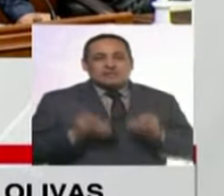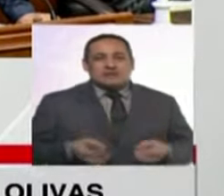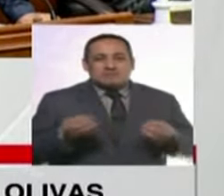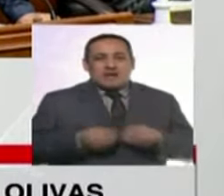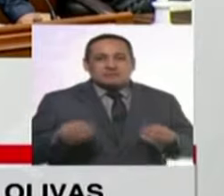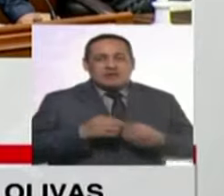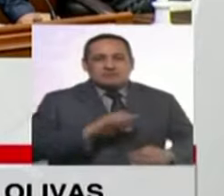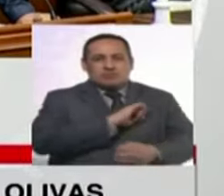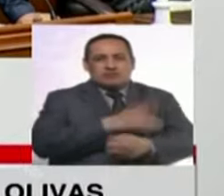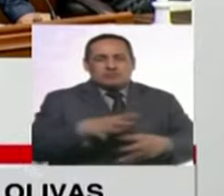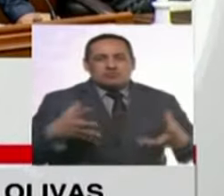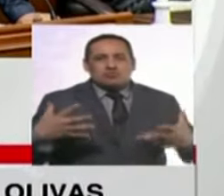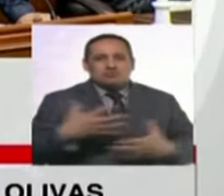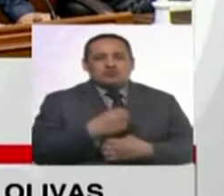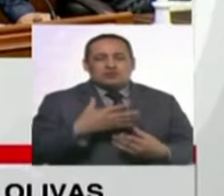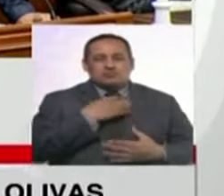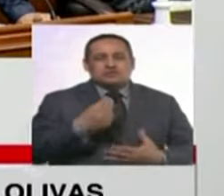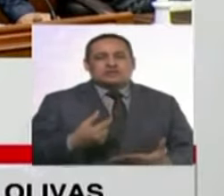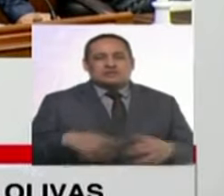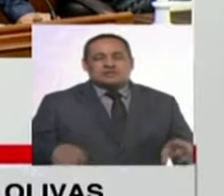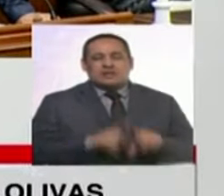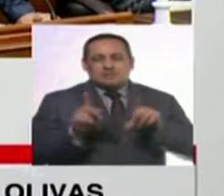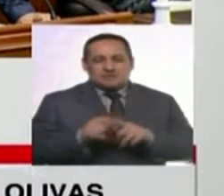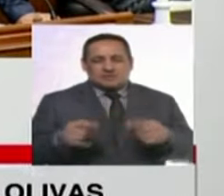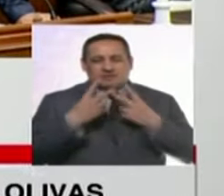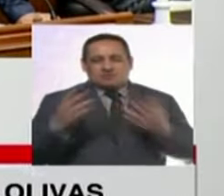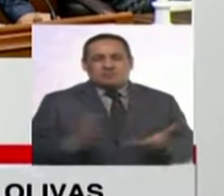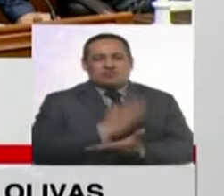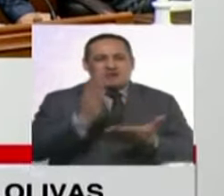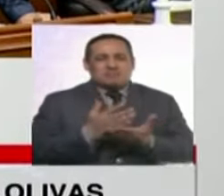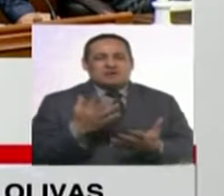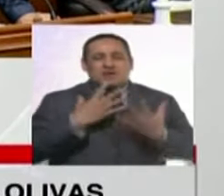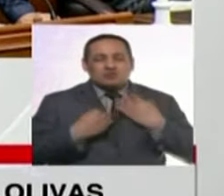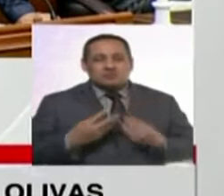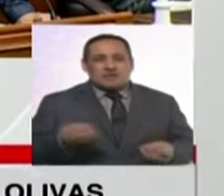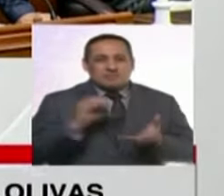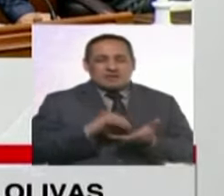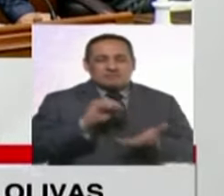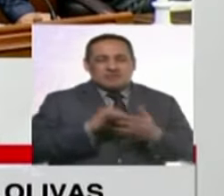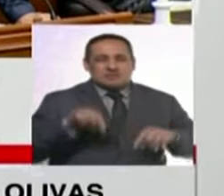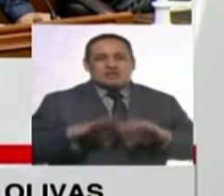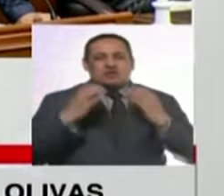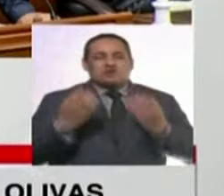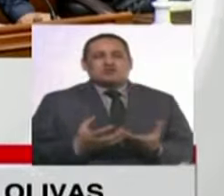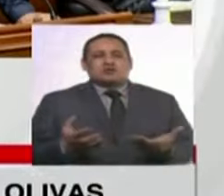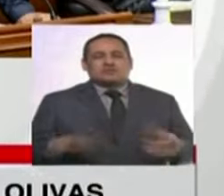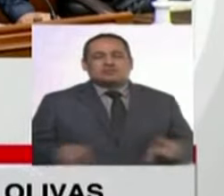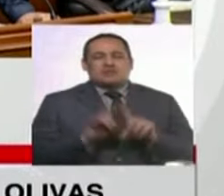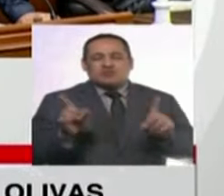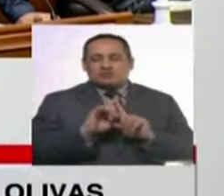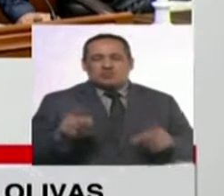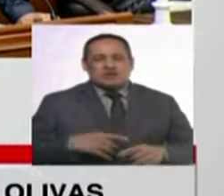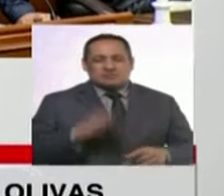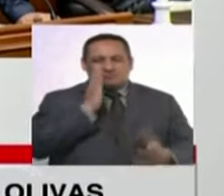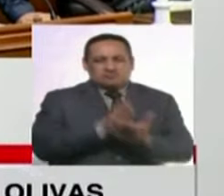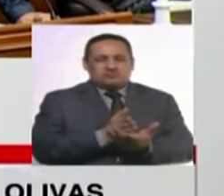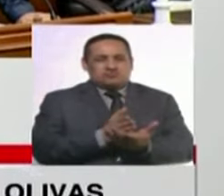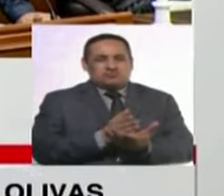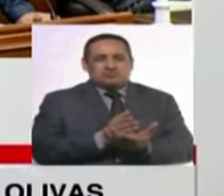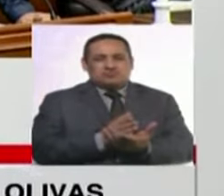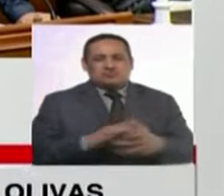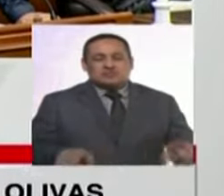ante el poder es Espeluznante andoclima fanático este apartamento no es ese Verdugo